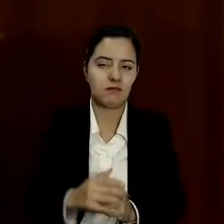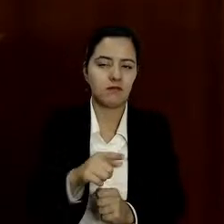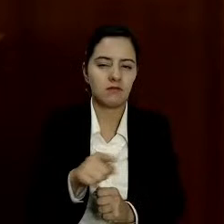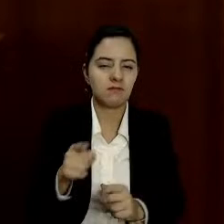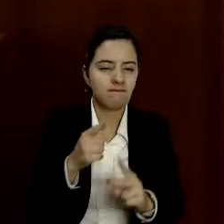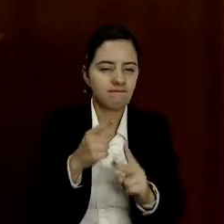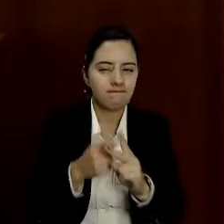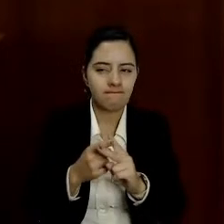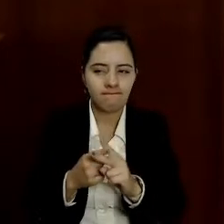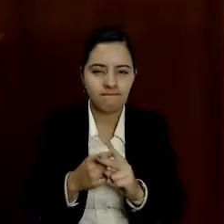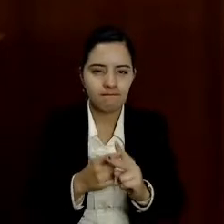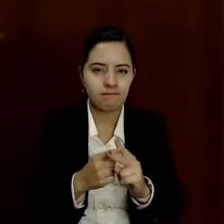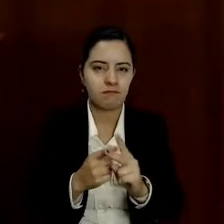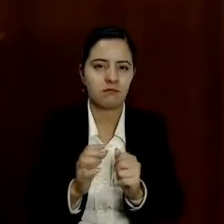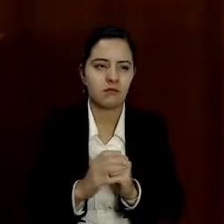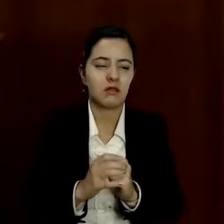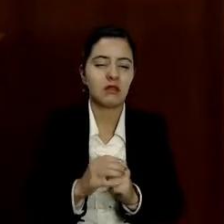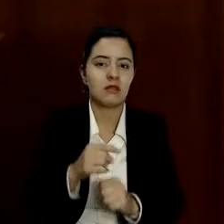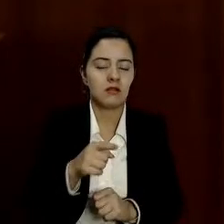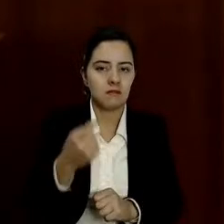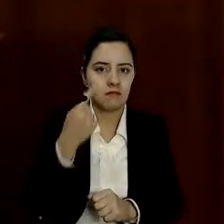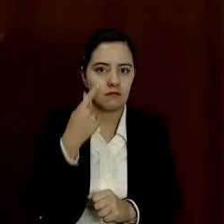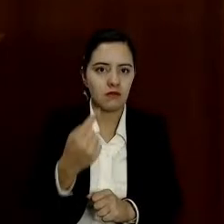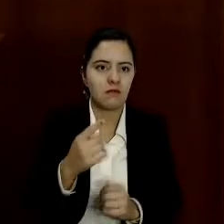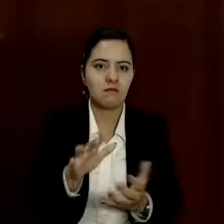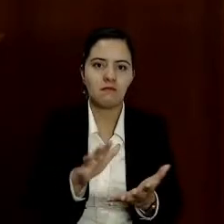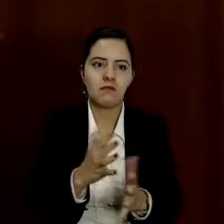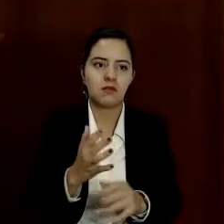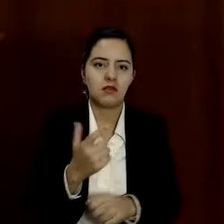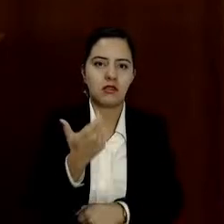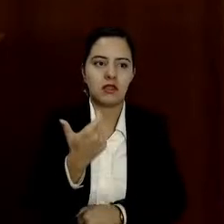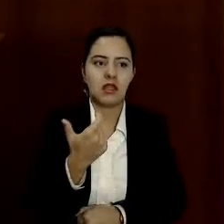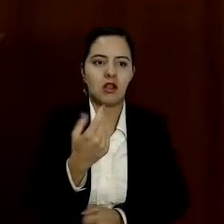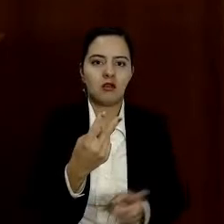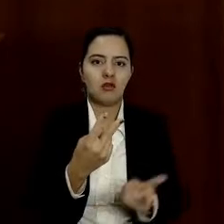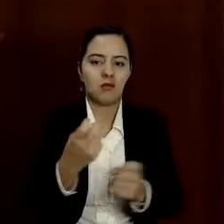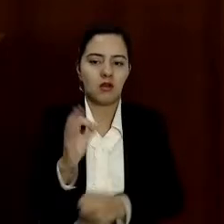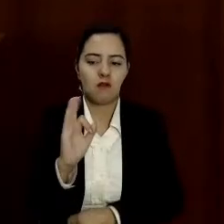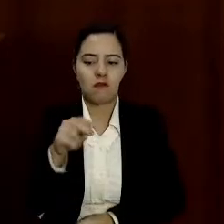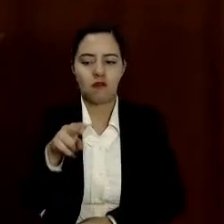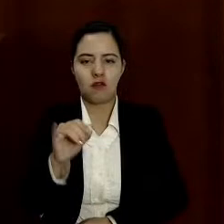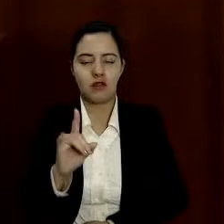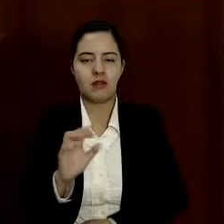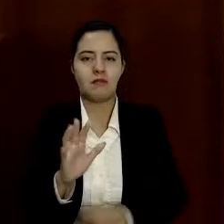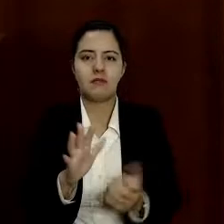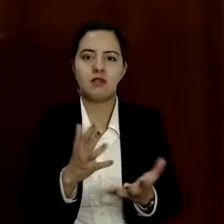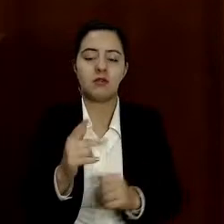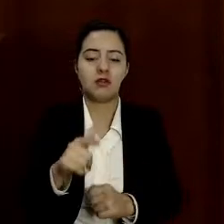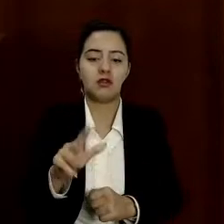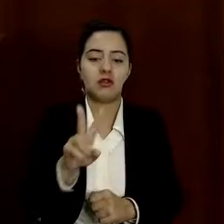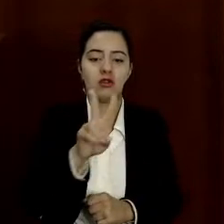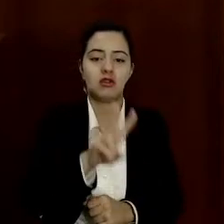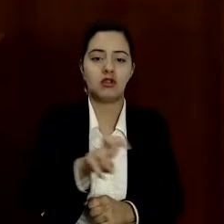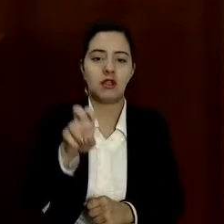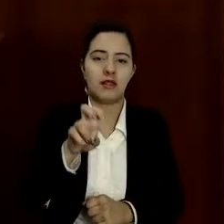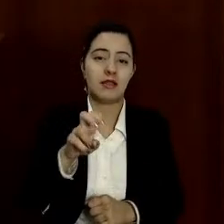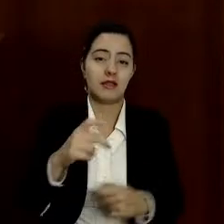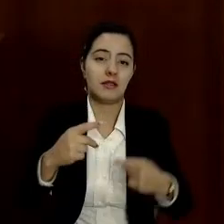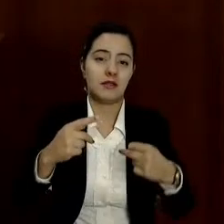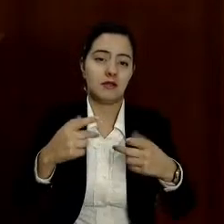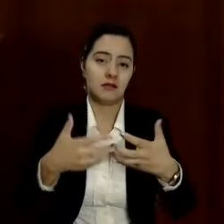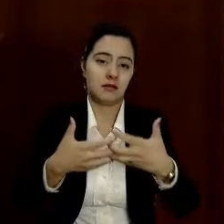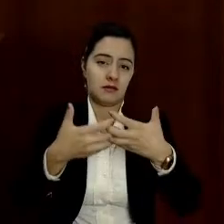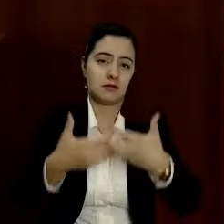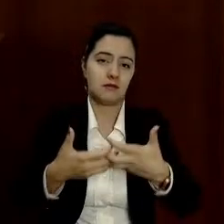colocan ante desfalcos y saqueos mediante el FONDIC y una red de alrededor de 200 empresas que